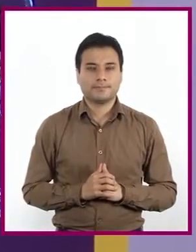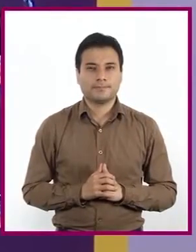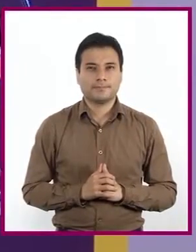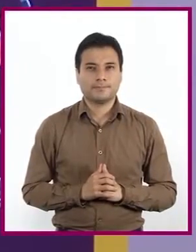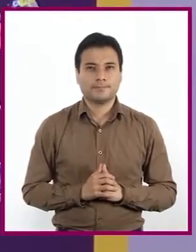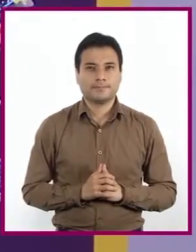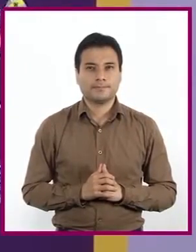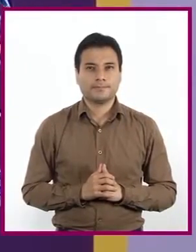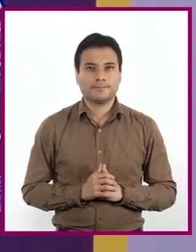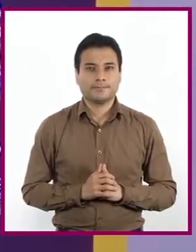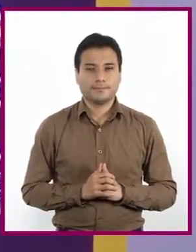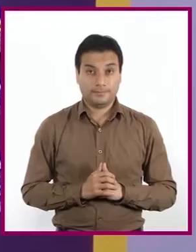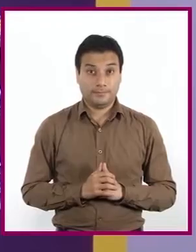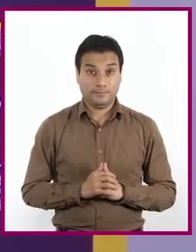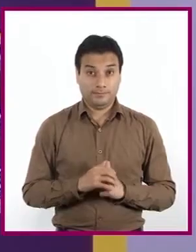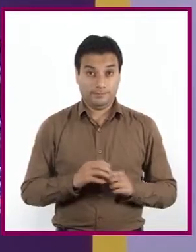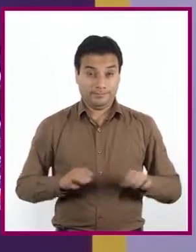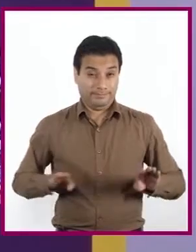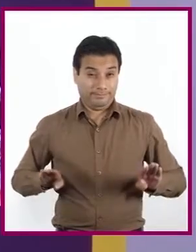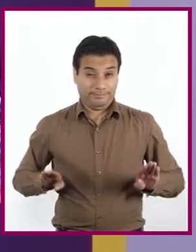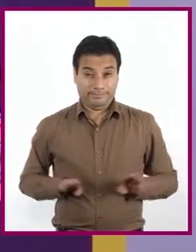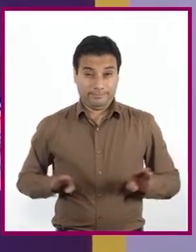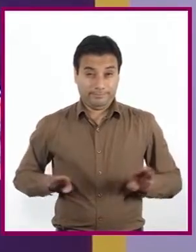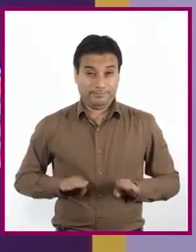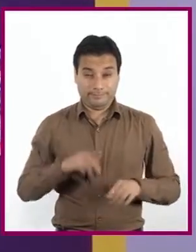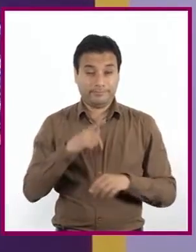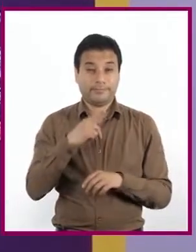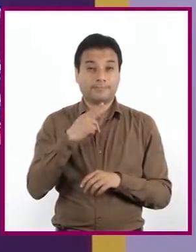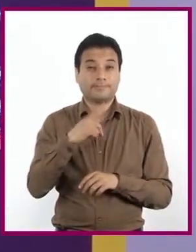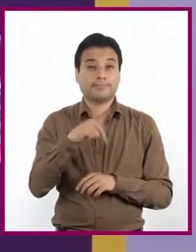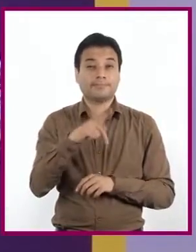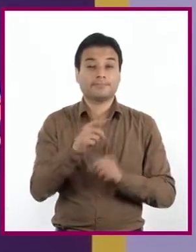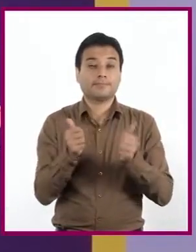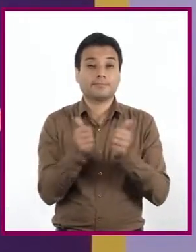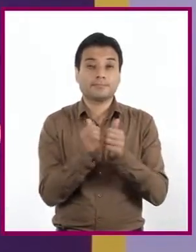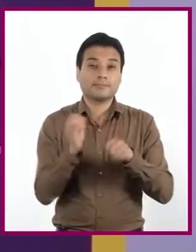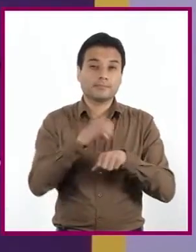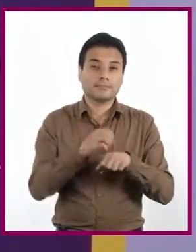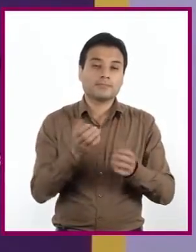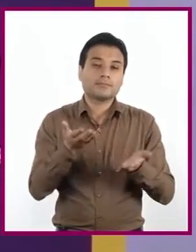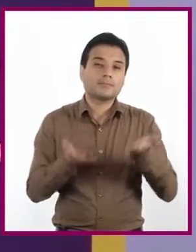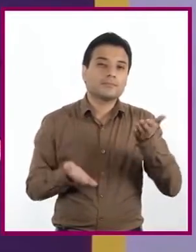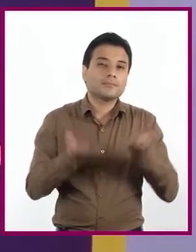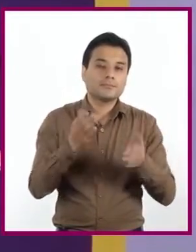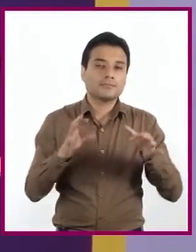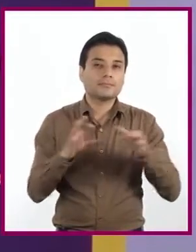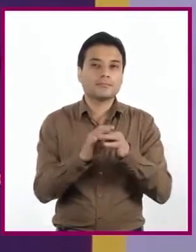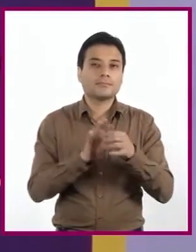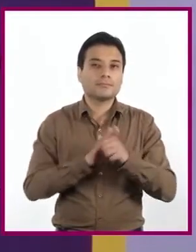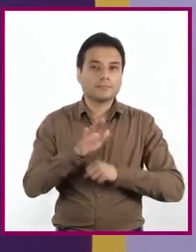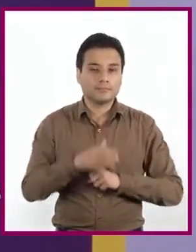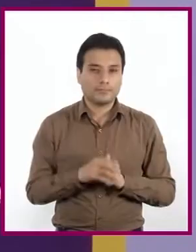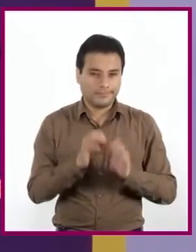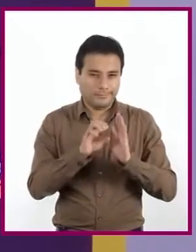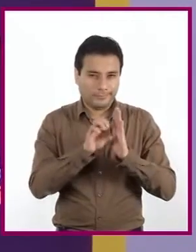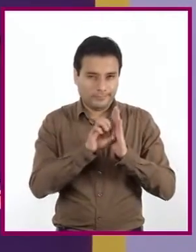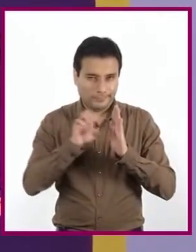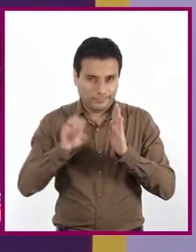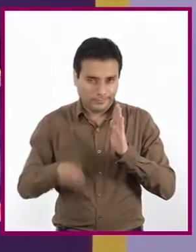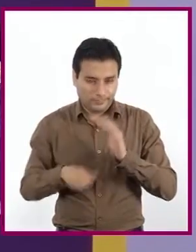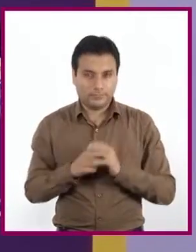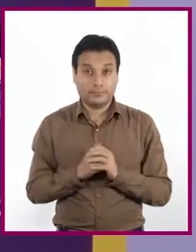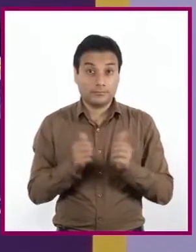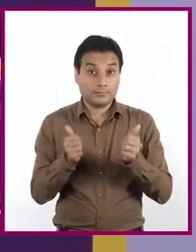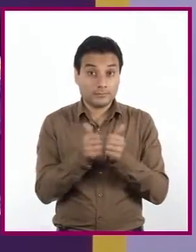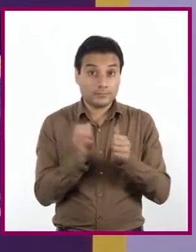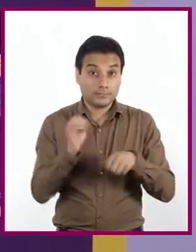Las propiedades de los compuestos dependen del tipo de enlace que se forma. Por ejemplo, los compuestos iónicos